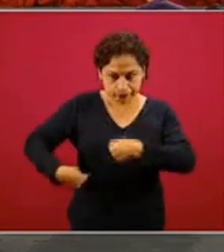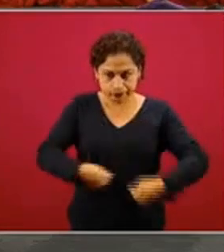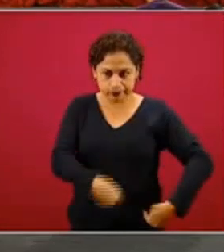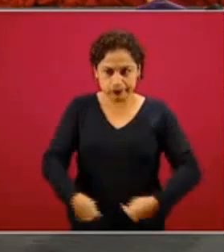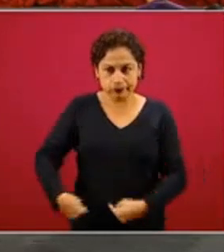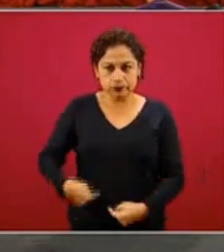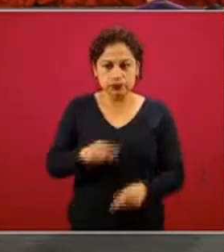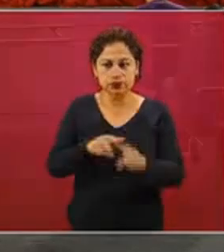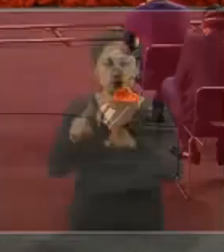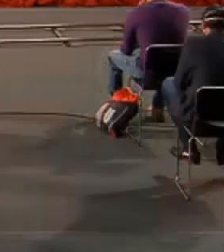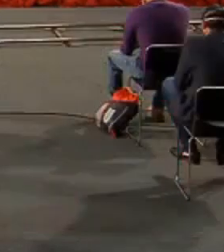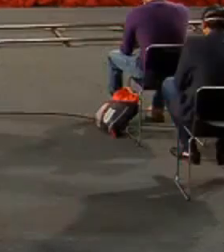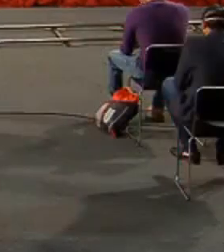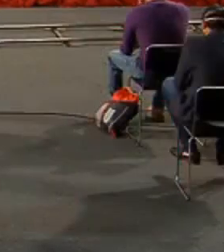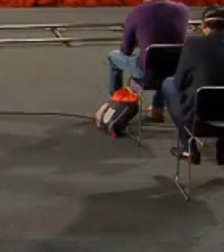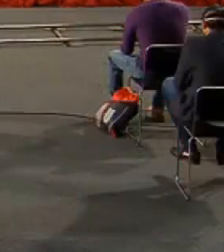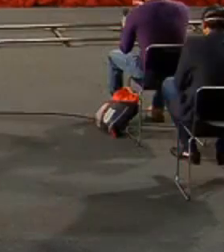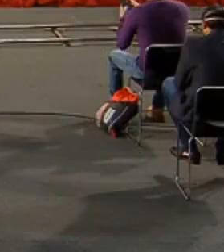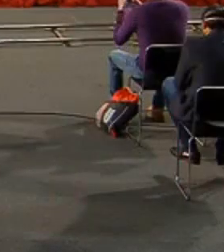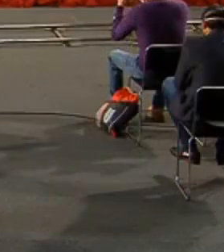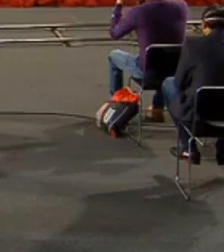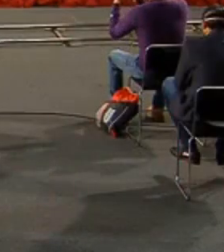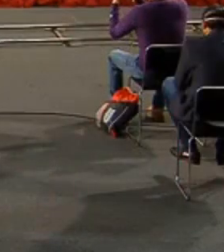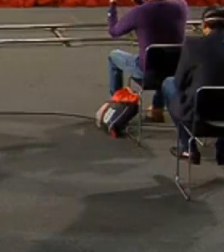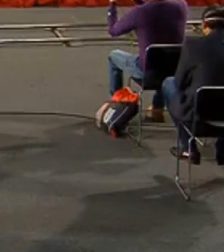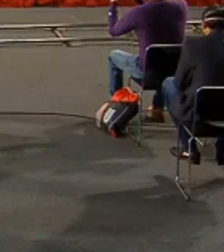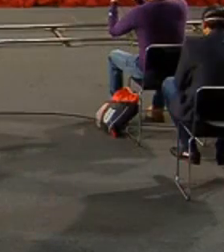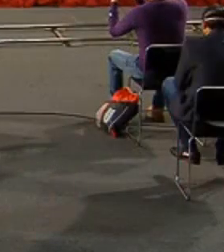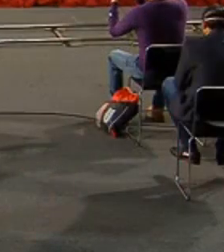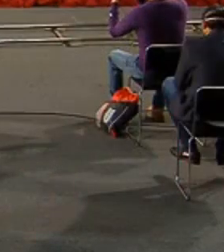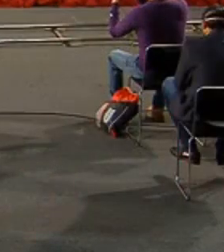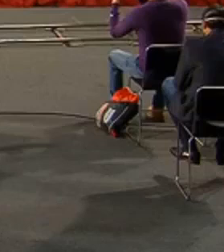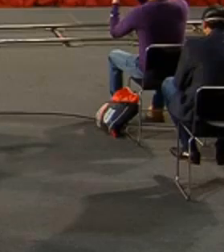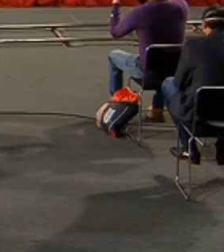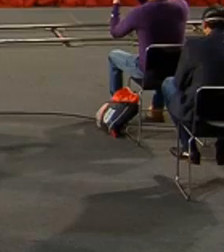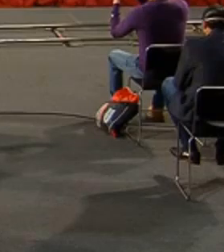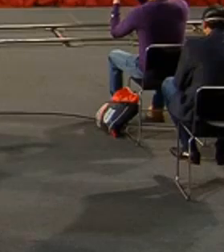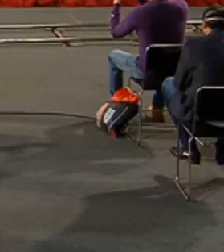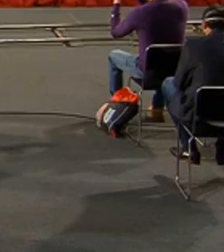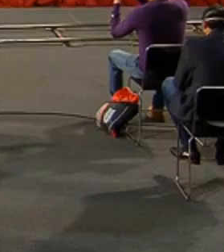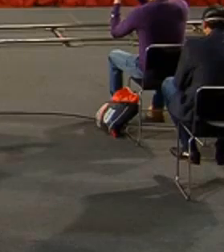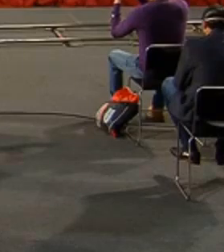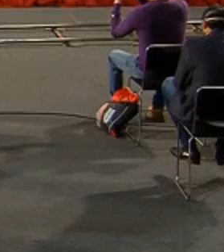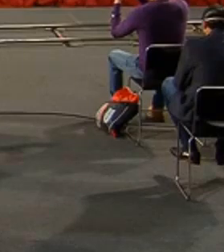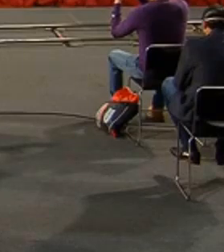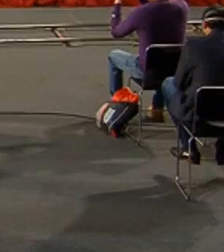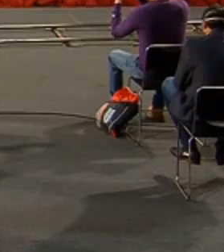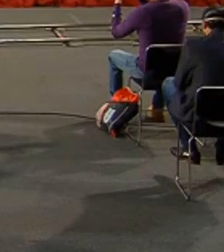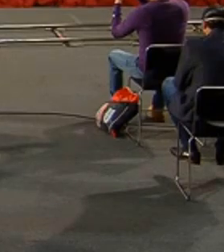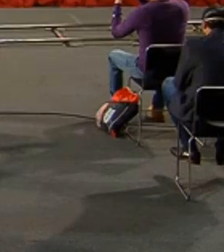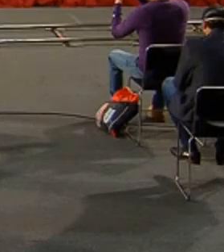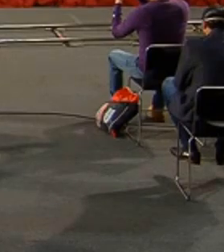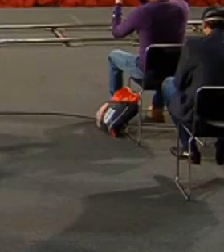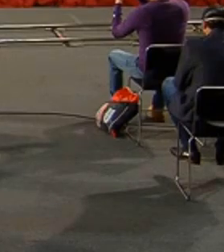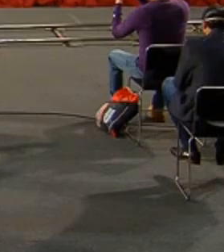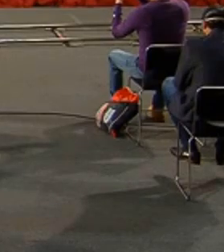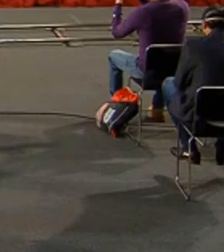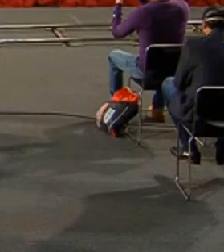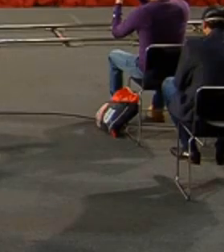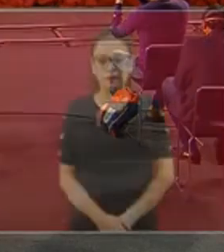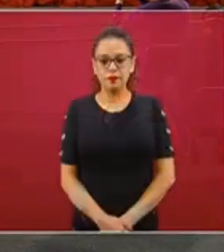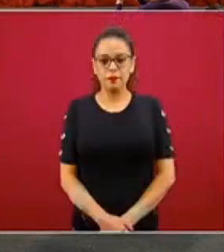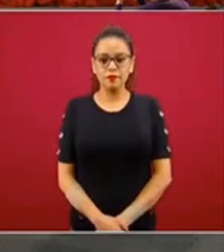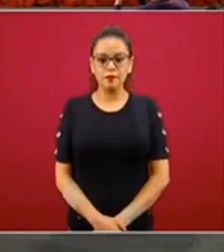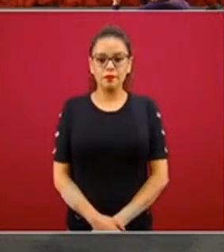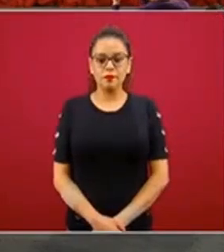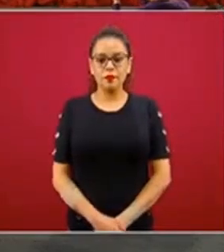pacientes que tienen hipertensión, que usan antihipertensivos, es importante poner rápidamente. Esa